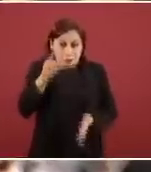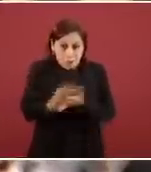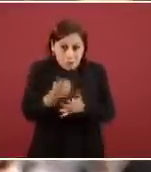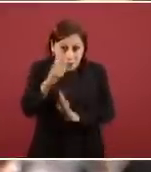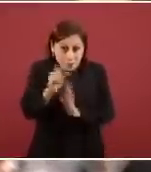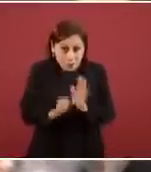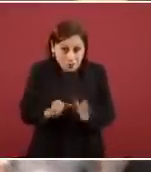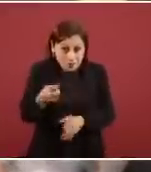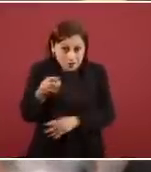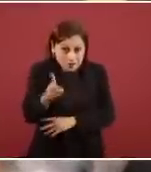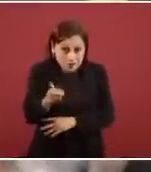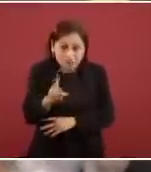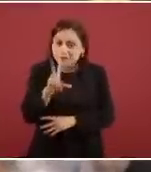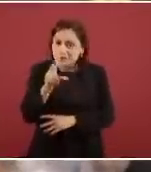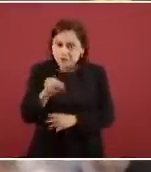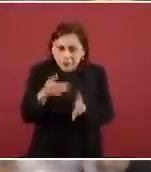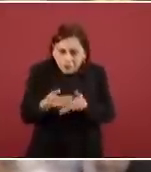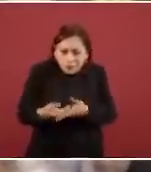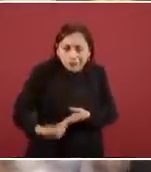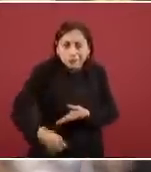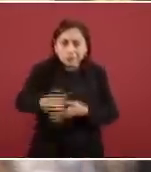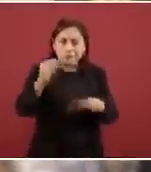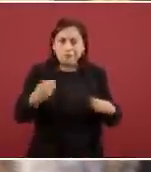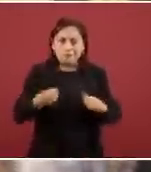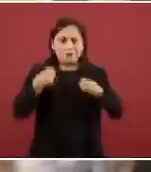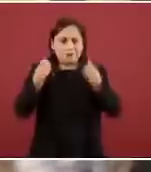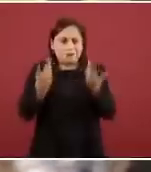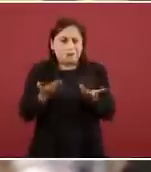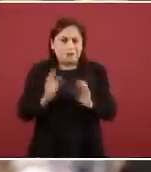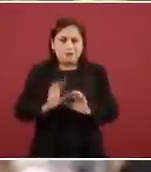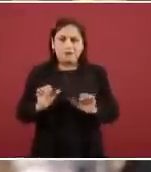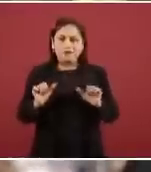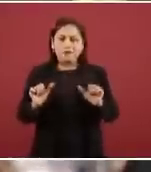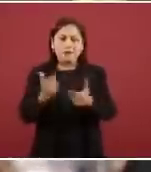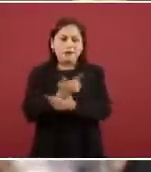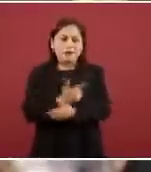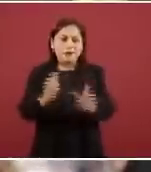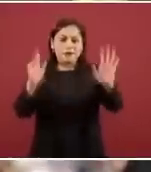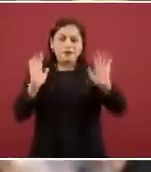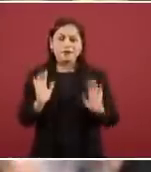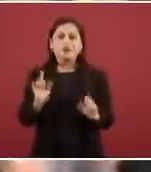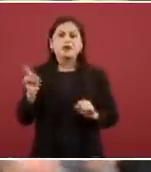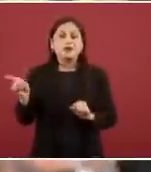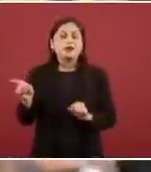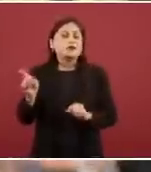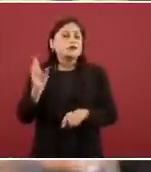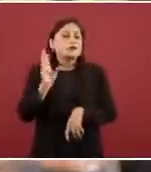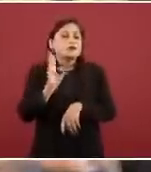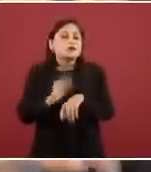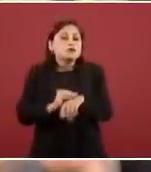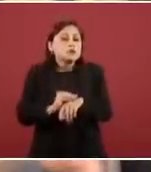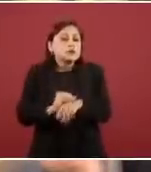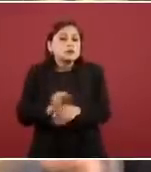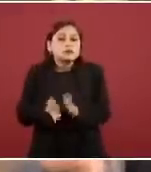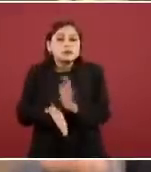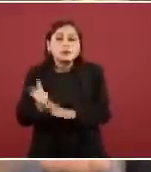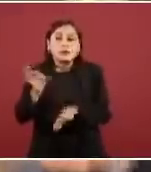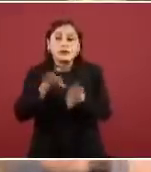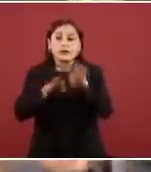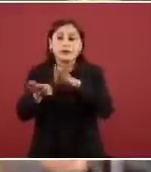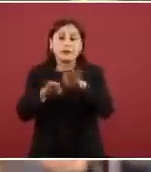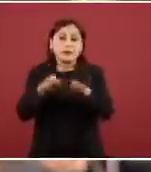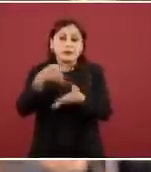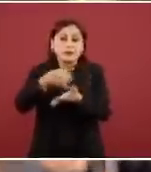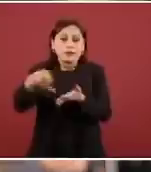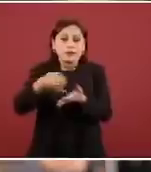diciembre. Pero quieren solamente poder ir a cosechar sin tener el riesgo de que